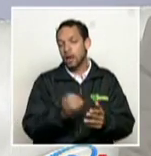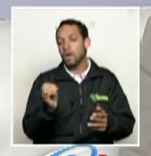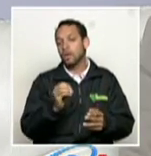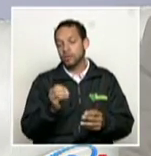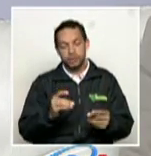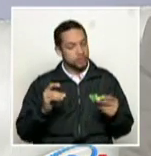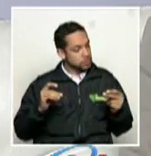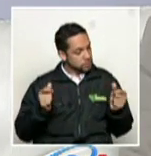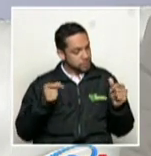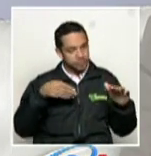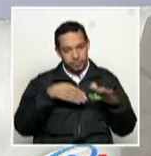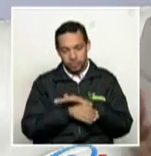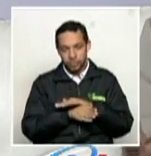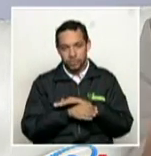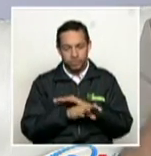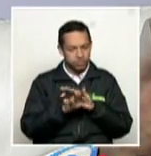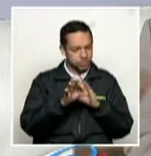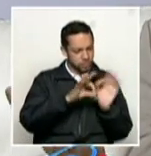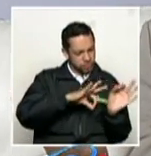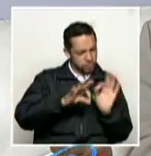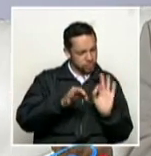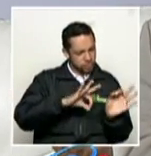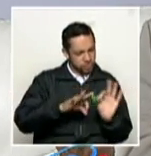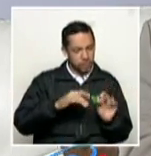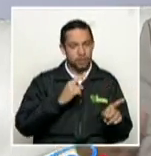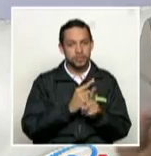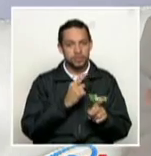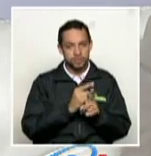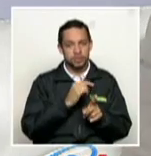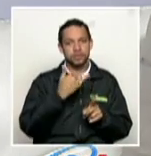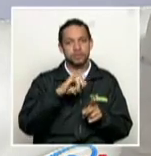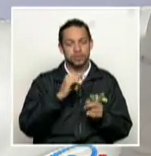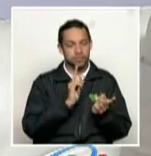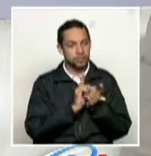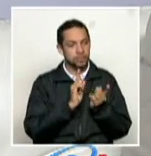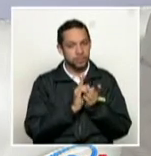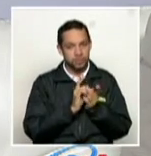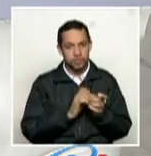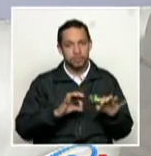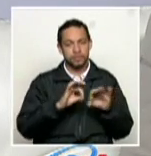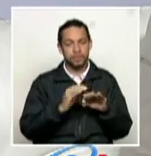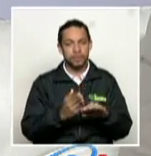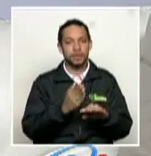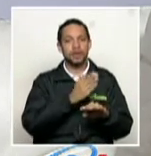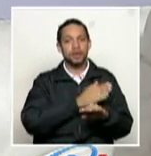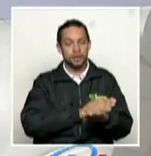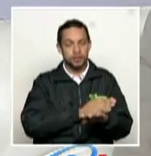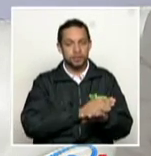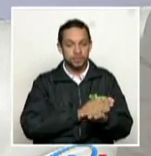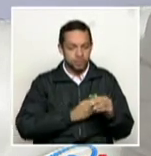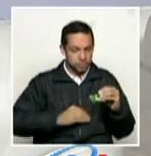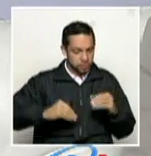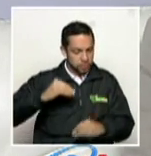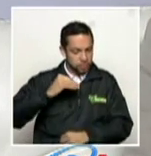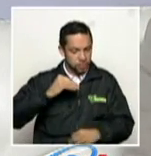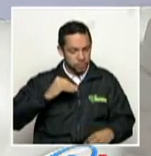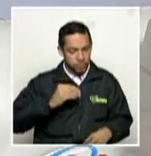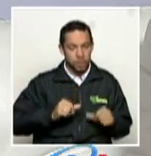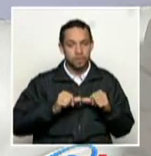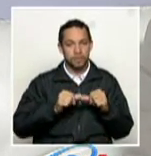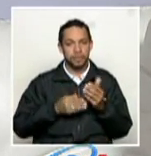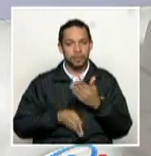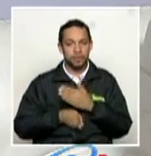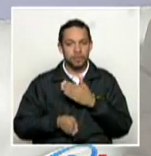consultas de prevención. Hay tratamientos y hay productos que uno puede utilizar, pero sí, antes de hablar de tratamientos, usted debe continuar con